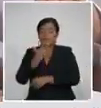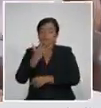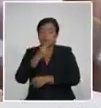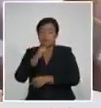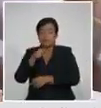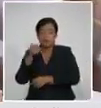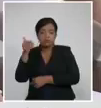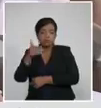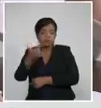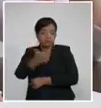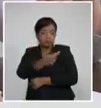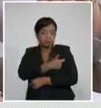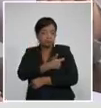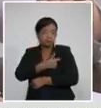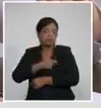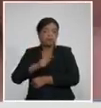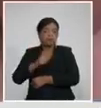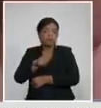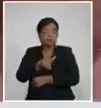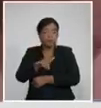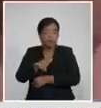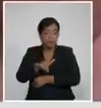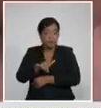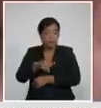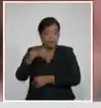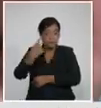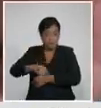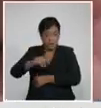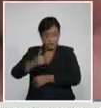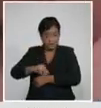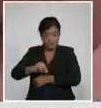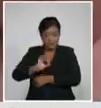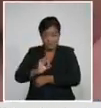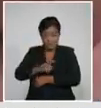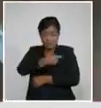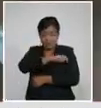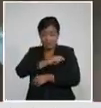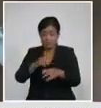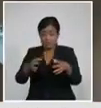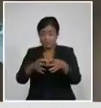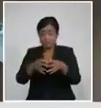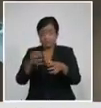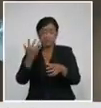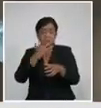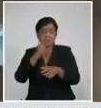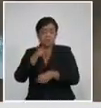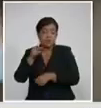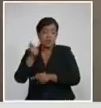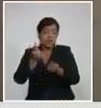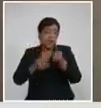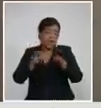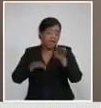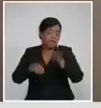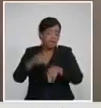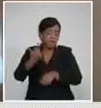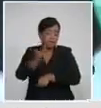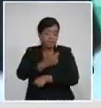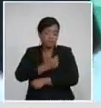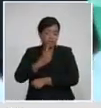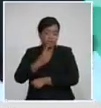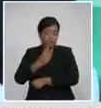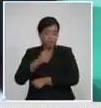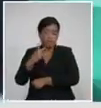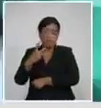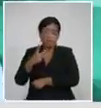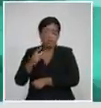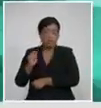eficacia de la vacuna, pero ya en condiciones de una intervención o de una, yo diría, a nivel de la comunidad, de la